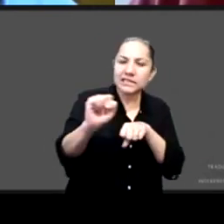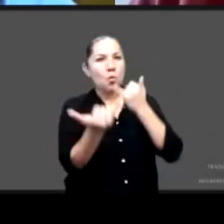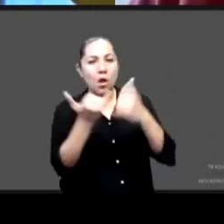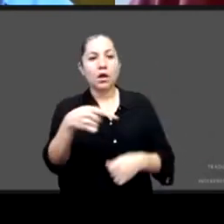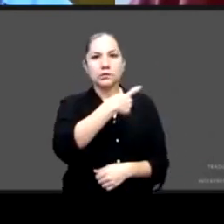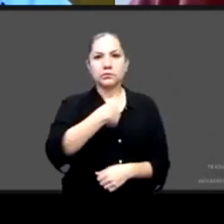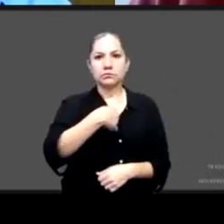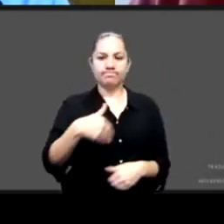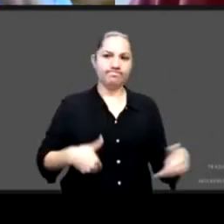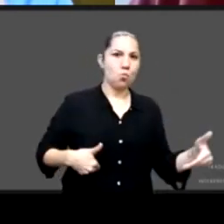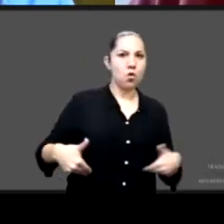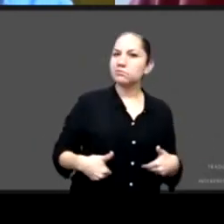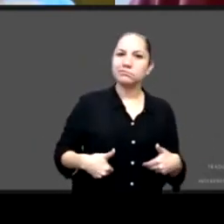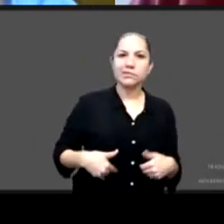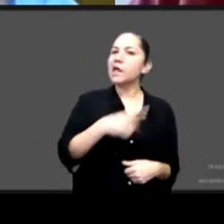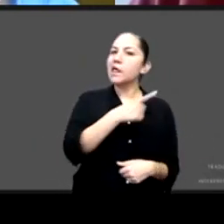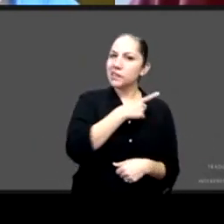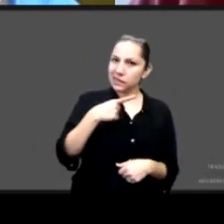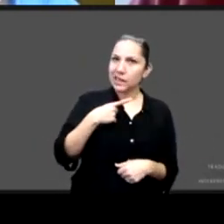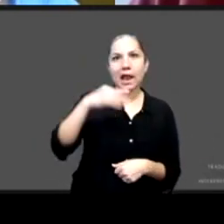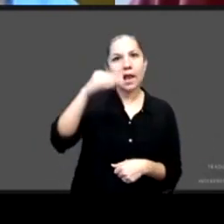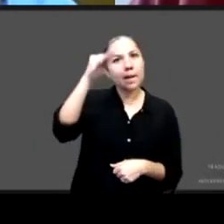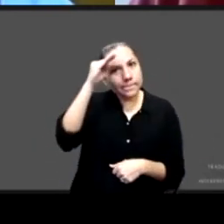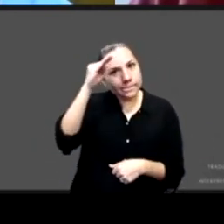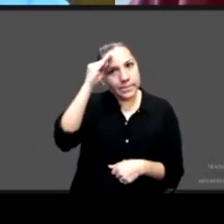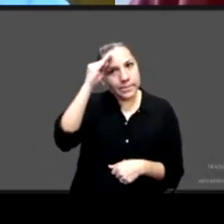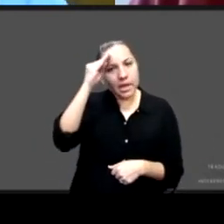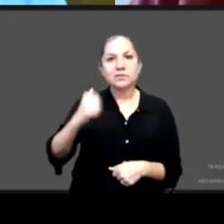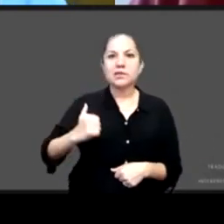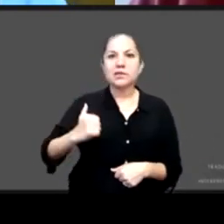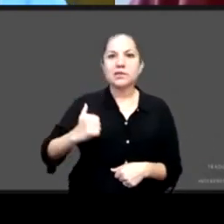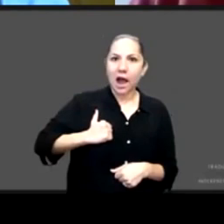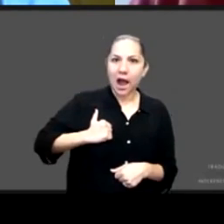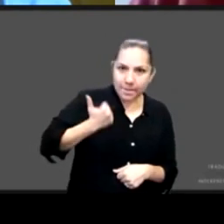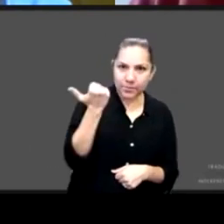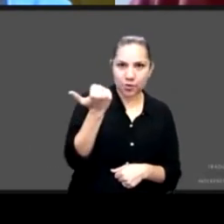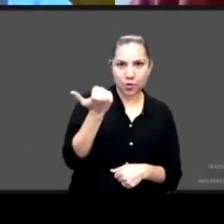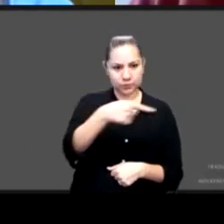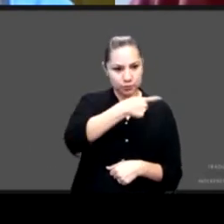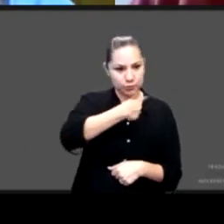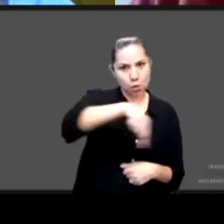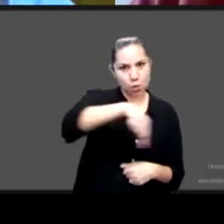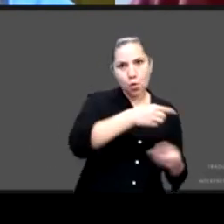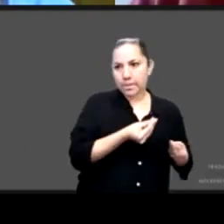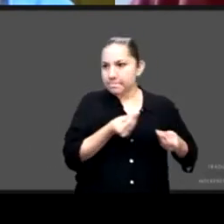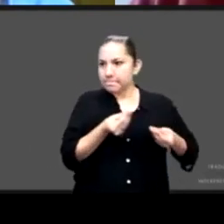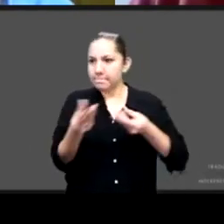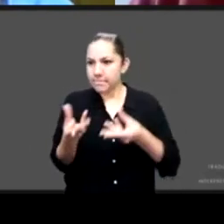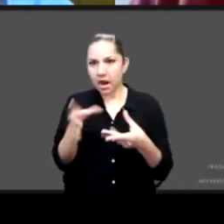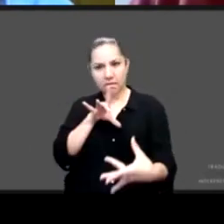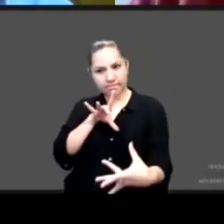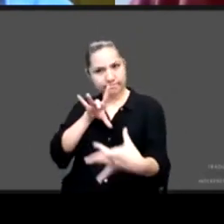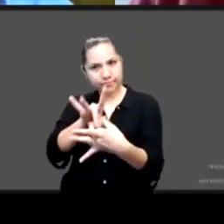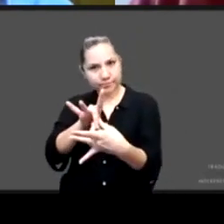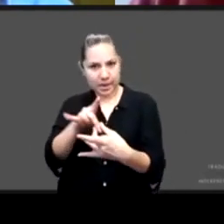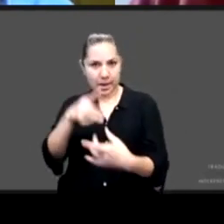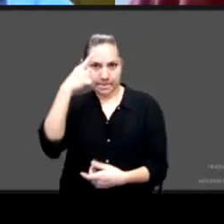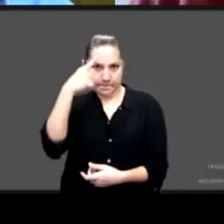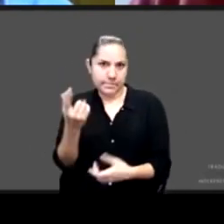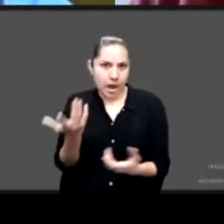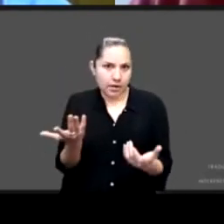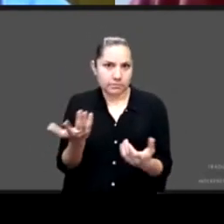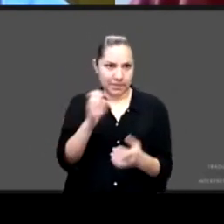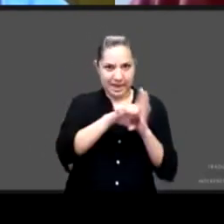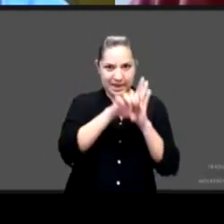y utilizarlo para las distintas expresiones, involucrarlos como lo están haciendo los promotores y los